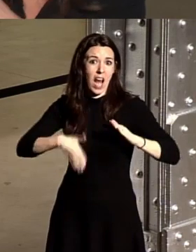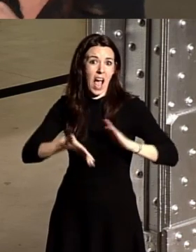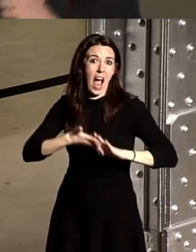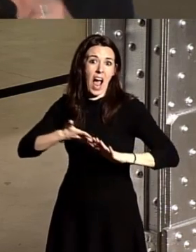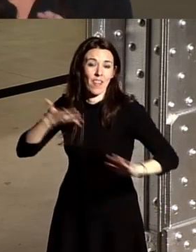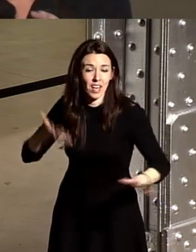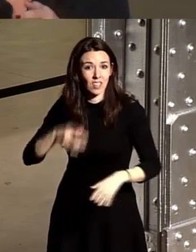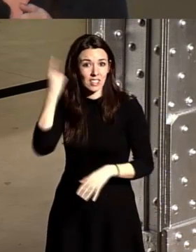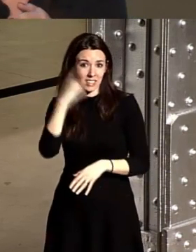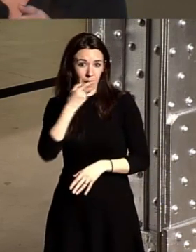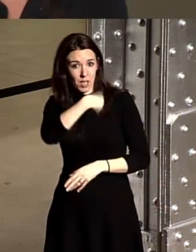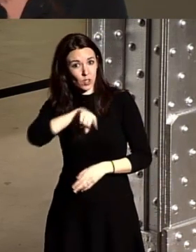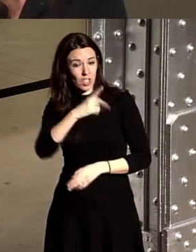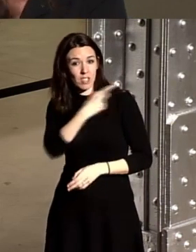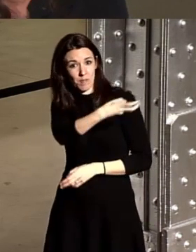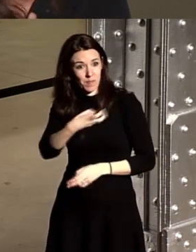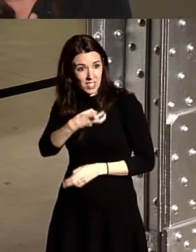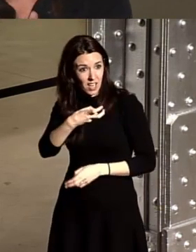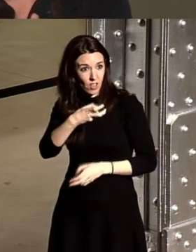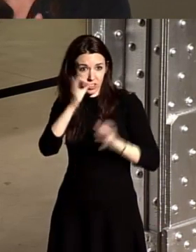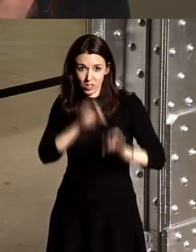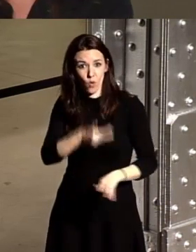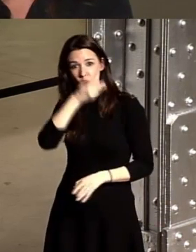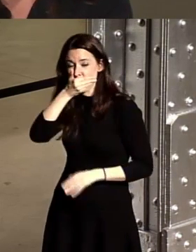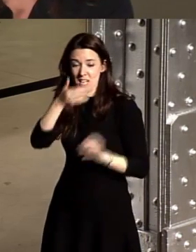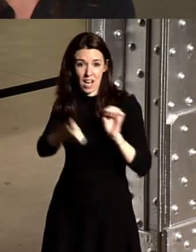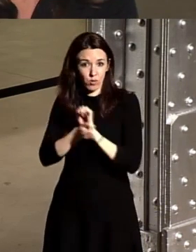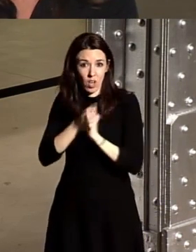sabíamos si ustedes vinieron que hubieran capturado porque